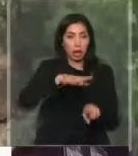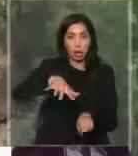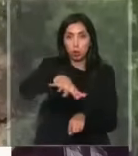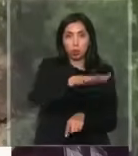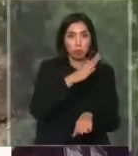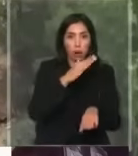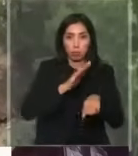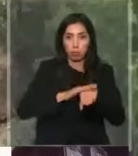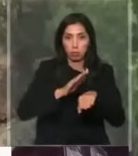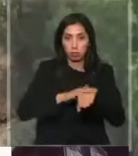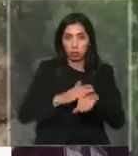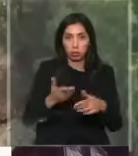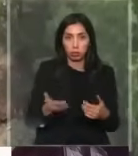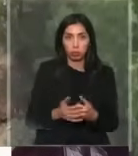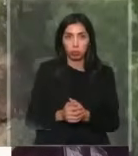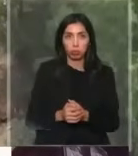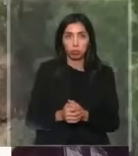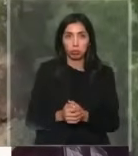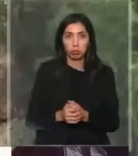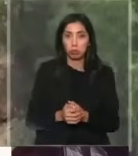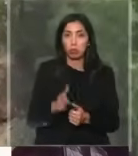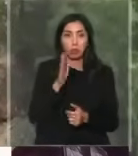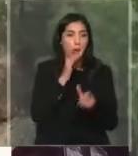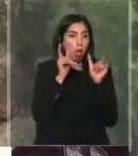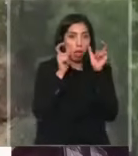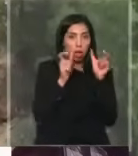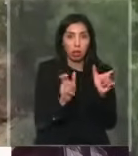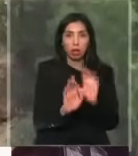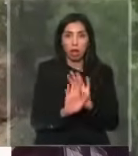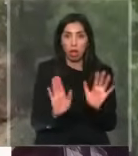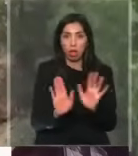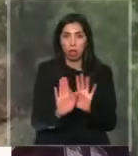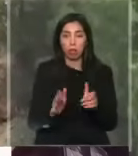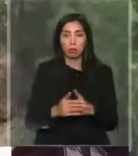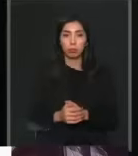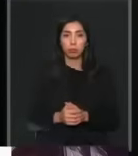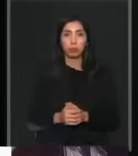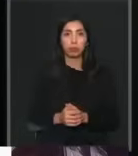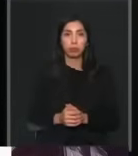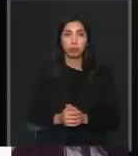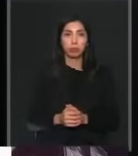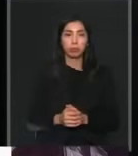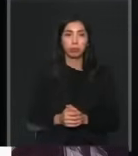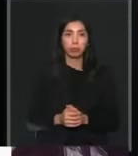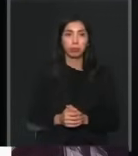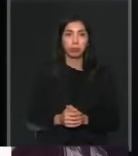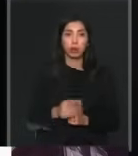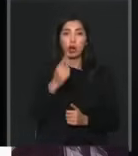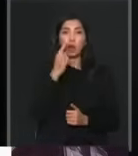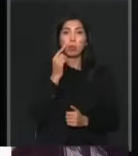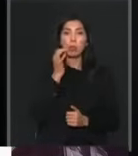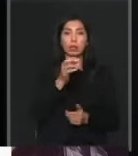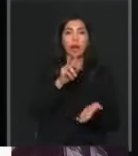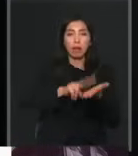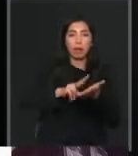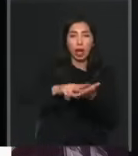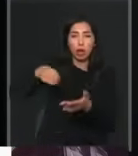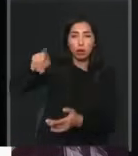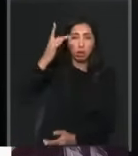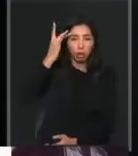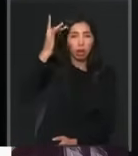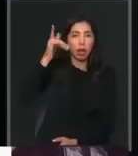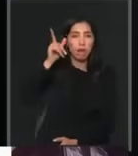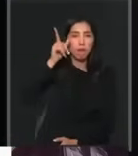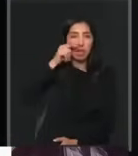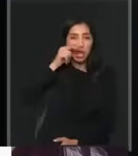y a la luz de los hechos sin mayor fiscalización de las autoridades. La verdad que ellos son bien astutos. Cuando hay